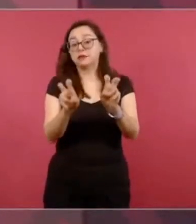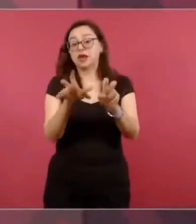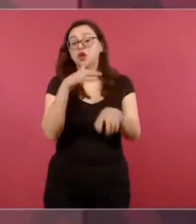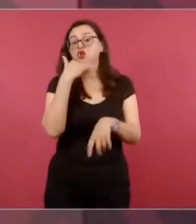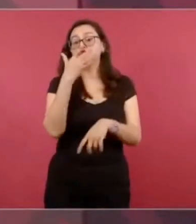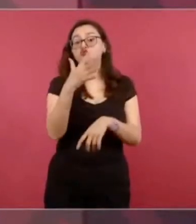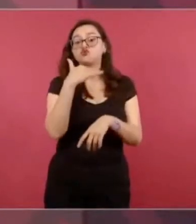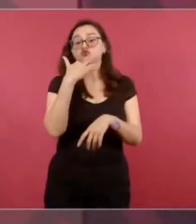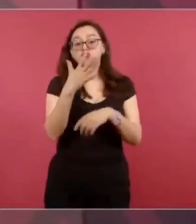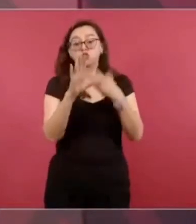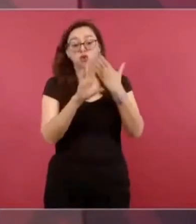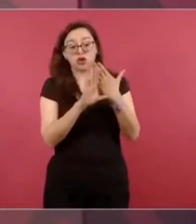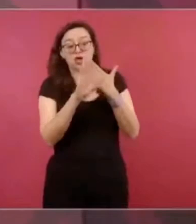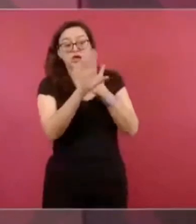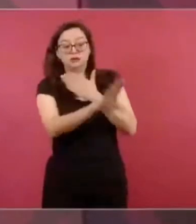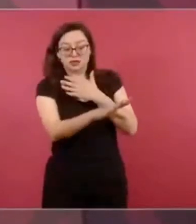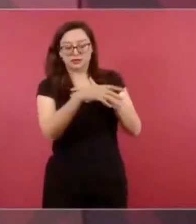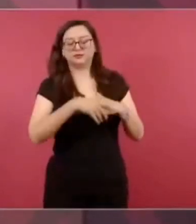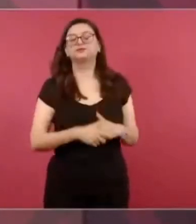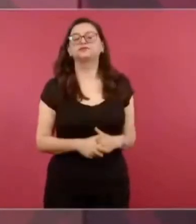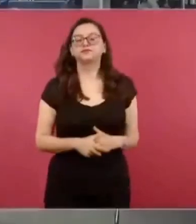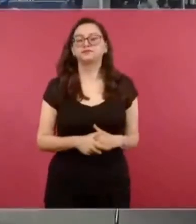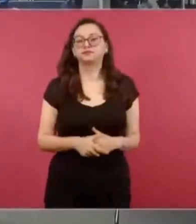Se demuestra que ella